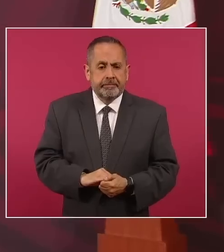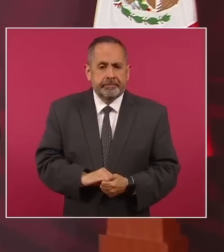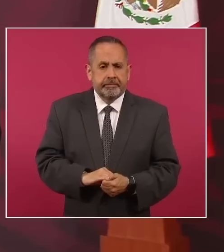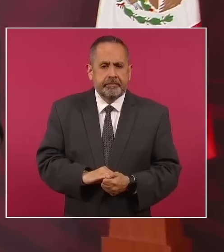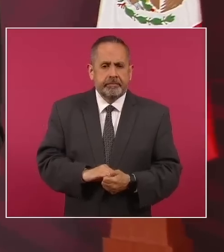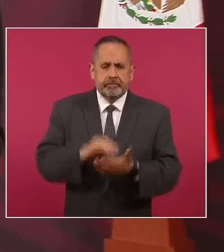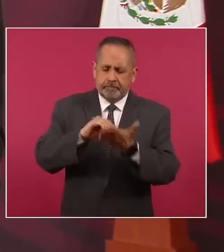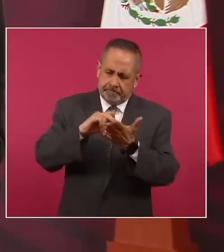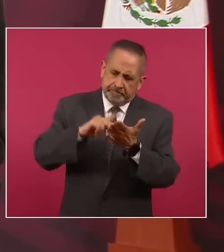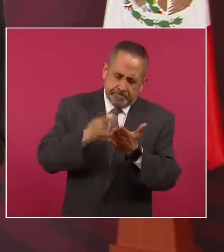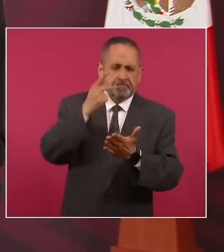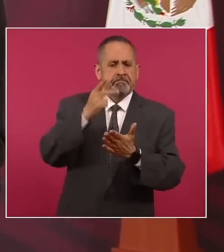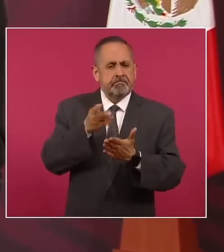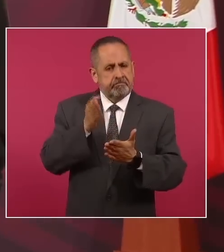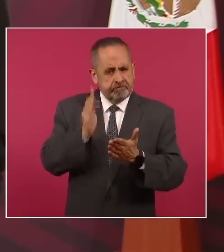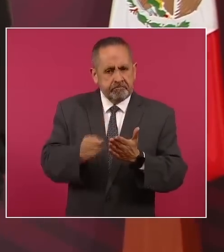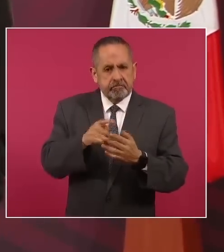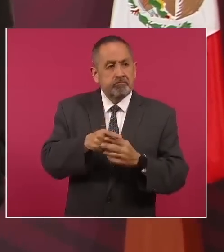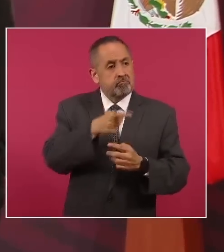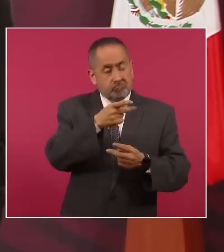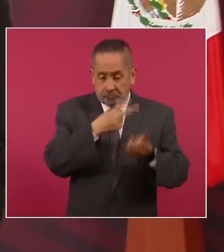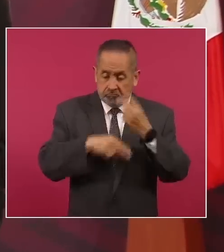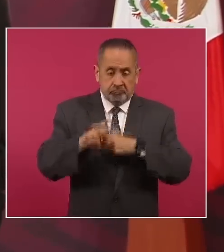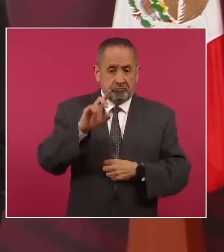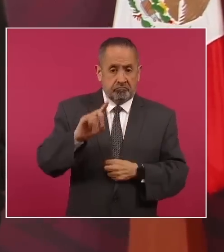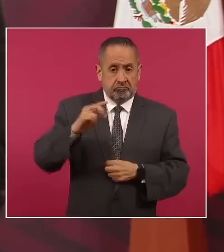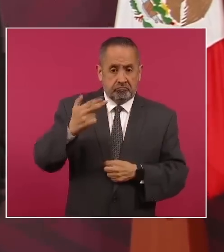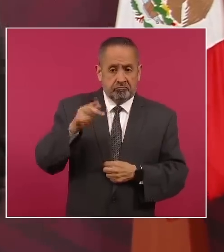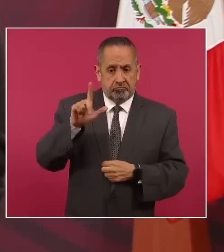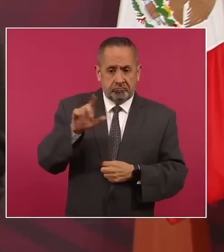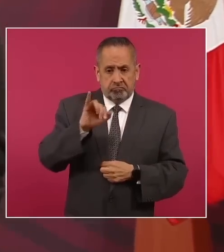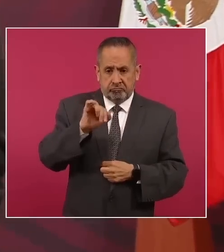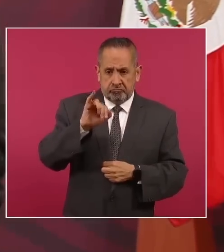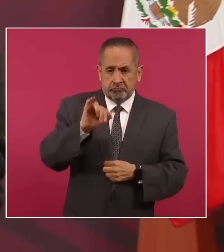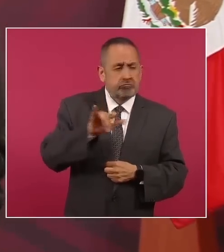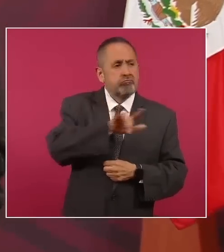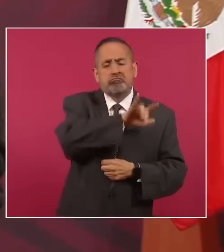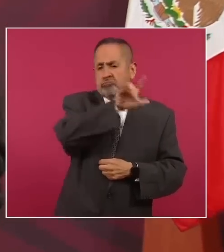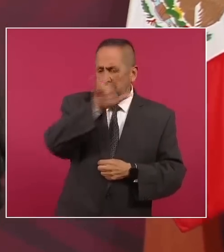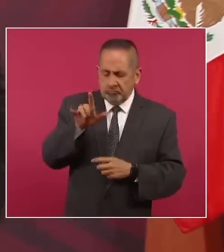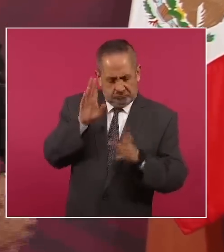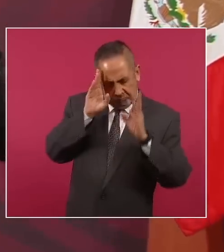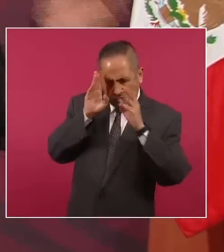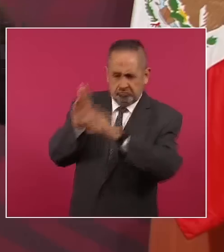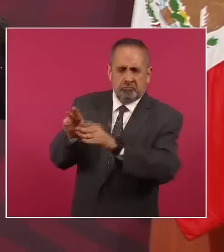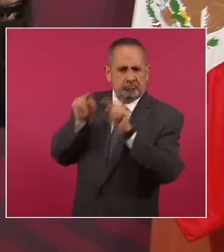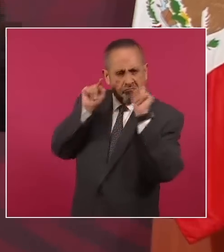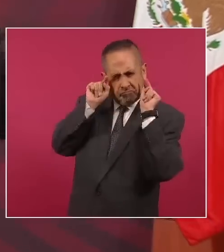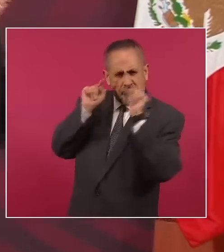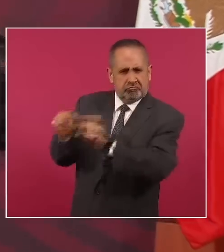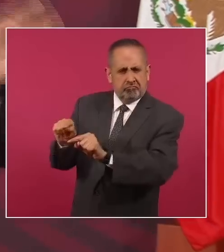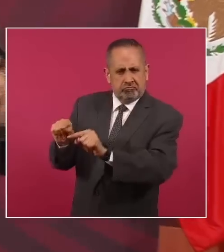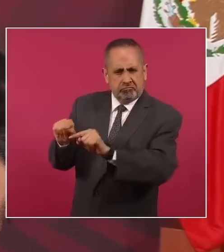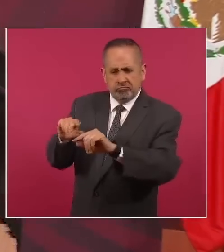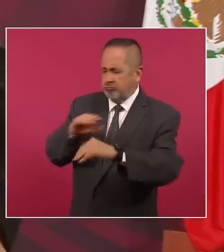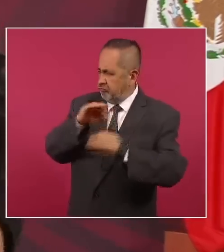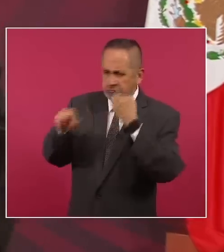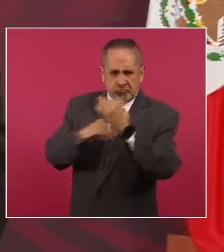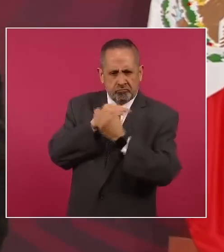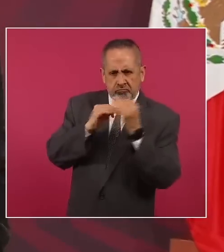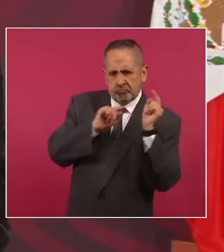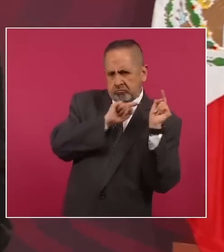ratificaron Pues de que ellos van a manejar toda su carga